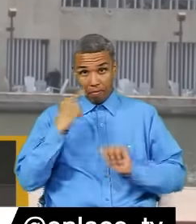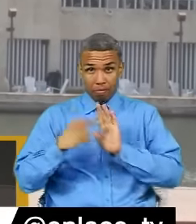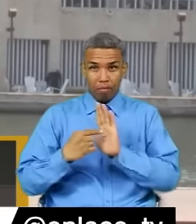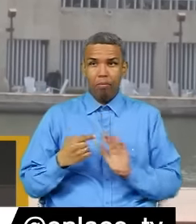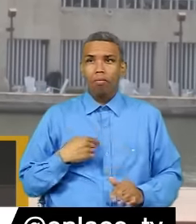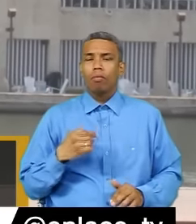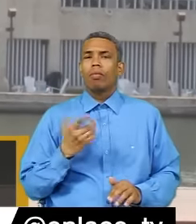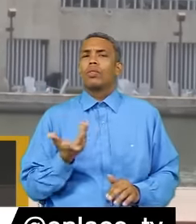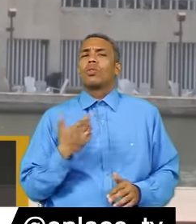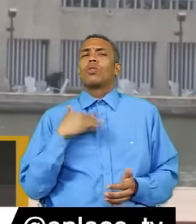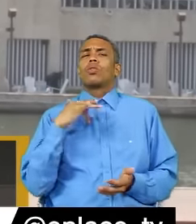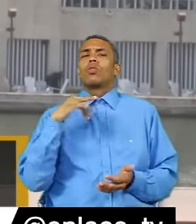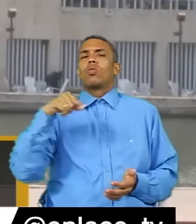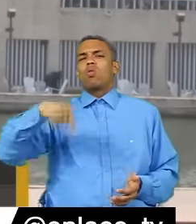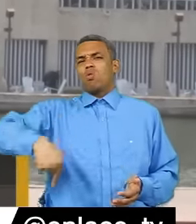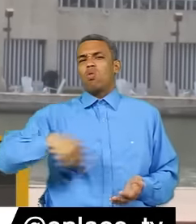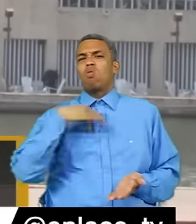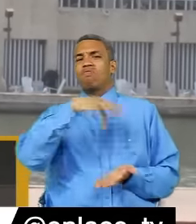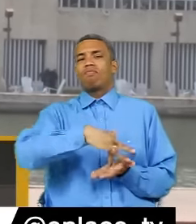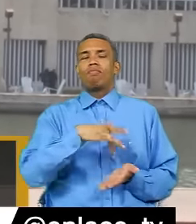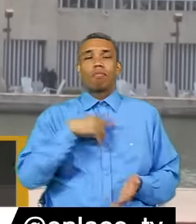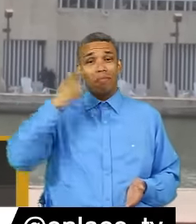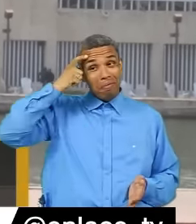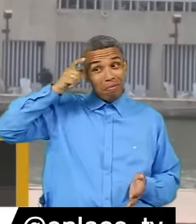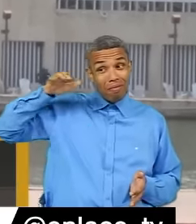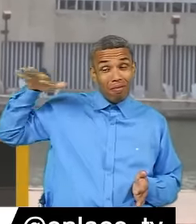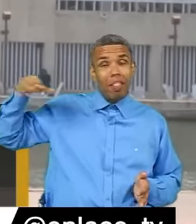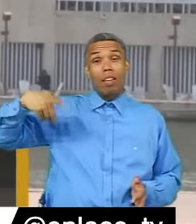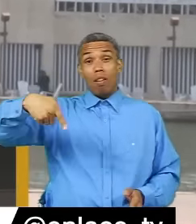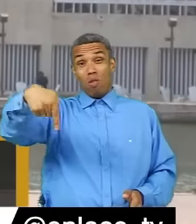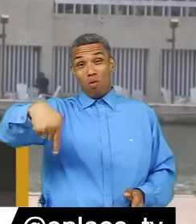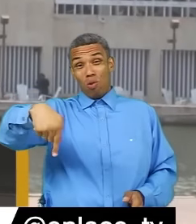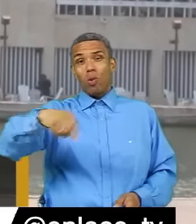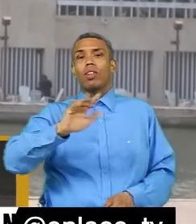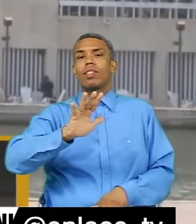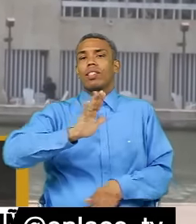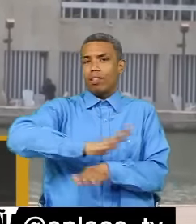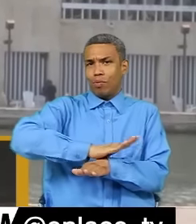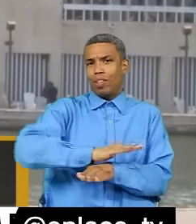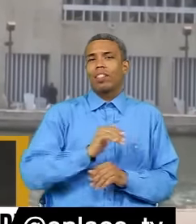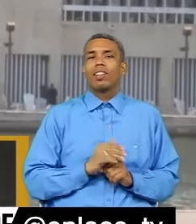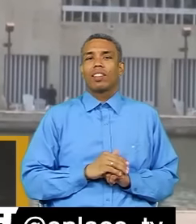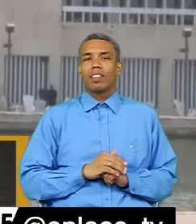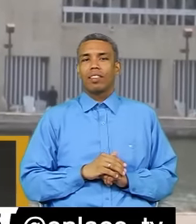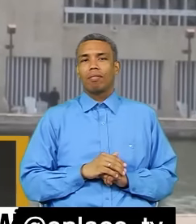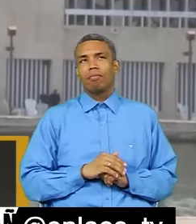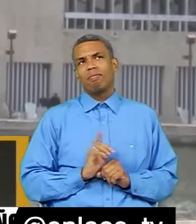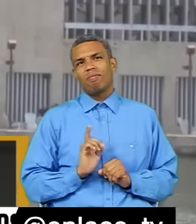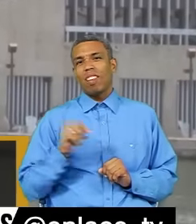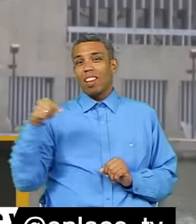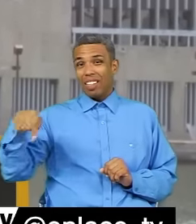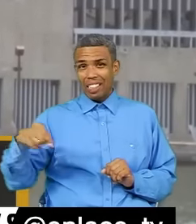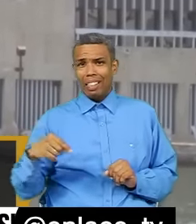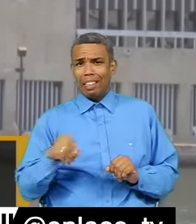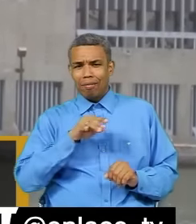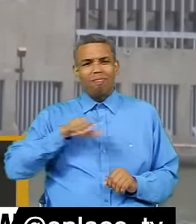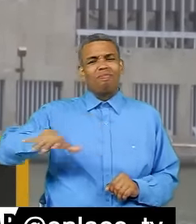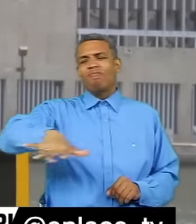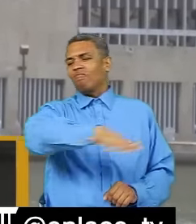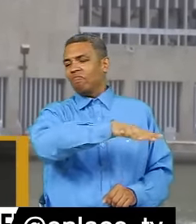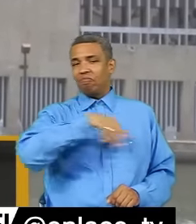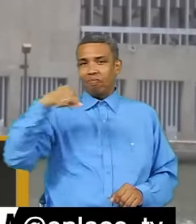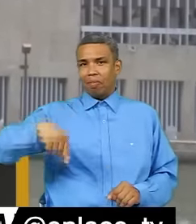ciudad de Cartagena. Aquí, hacia las 5 de la tarde, se estará realizando el acto protocolario de la firma del acuerdo de